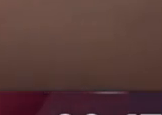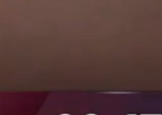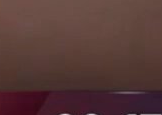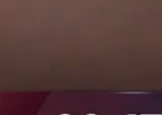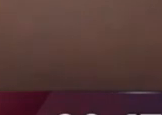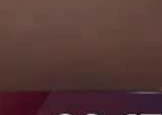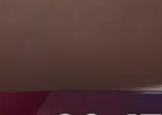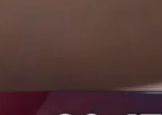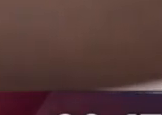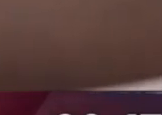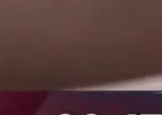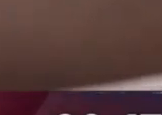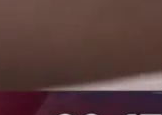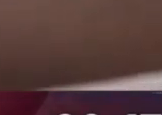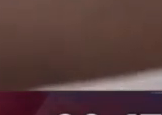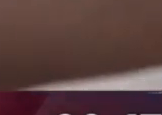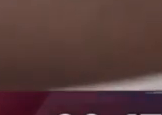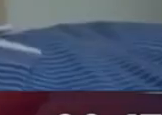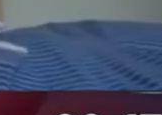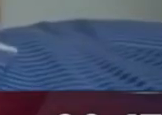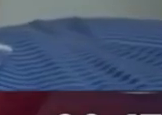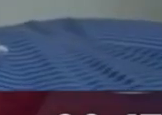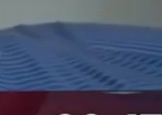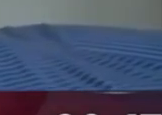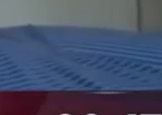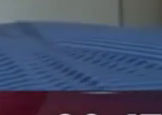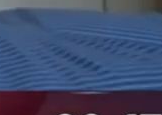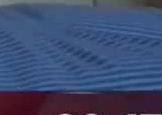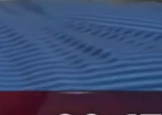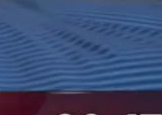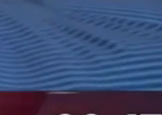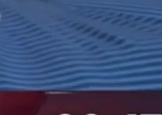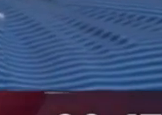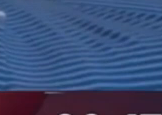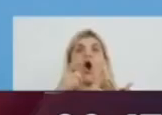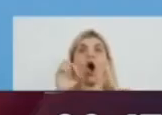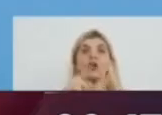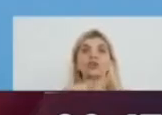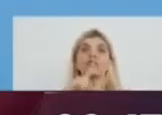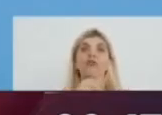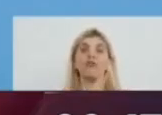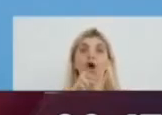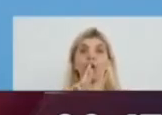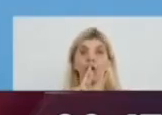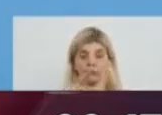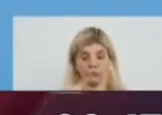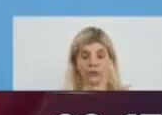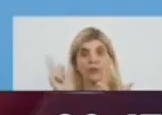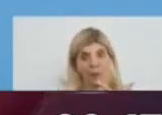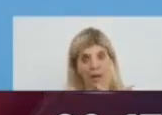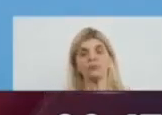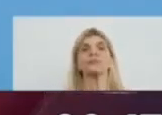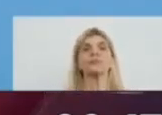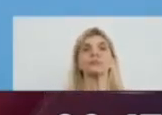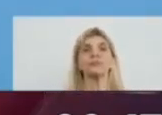partir de marzo contar con la vacuna de AstraZeneca y Oxford. Y también hemos hecho